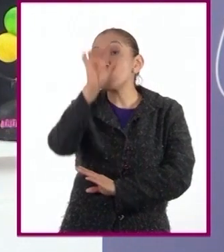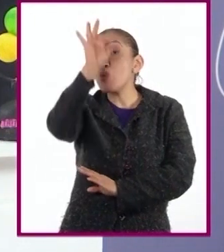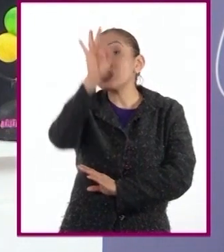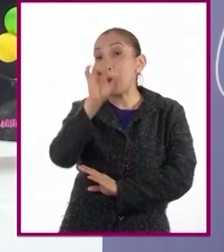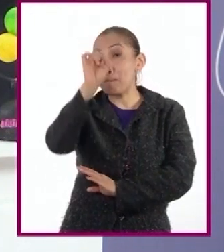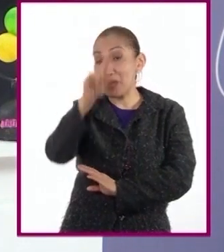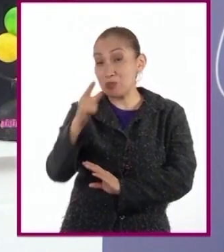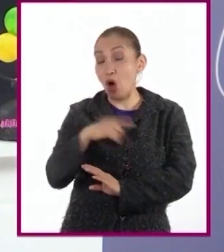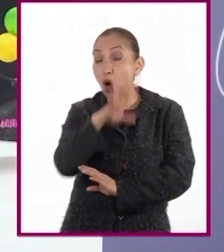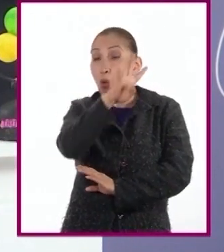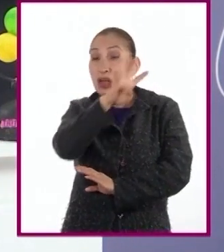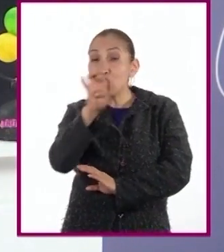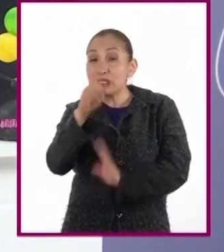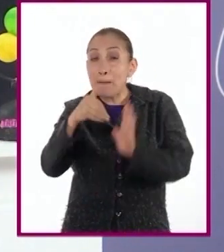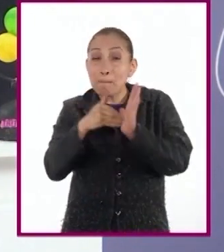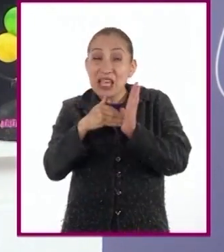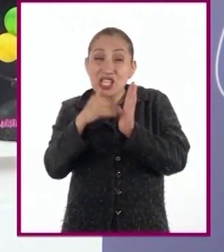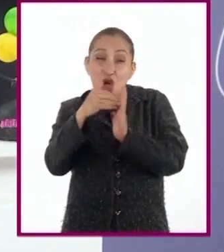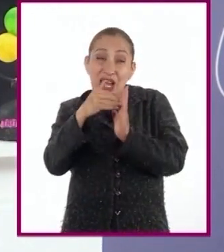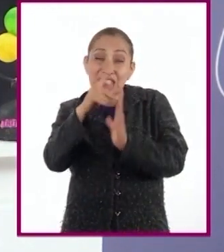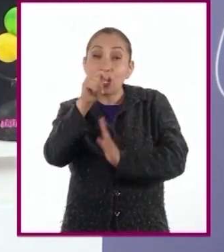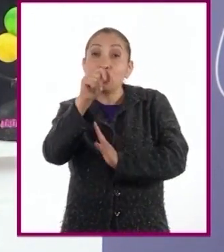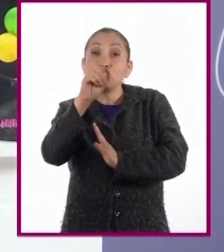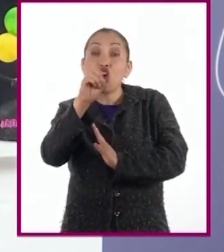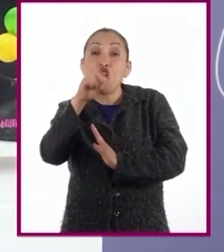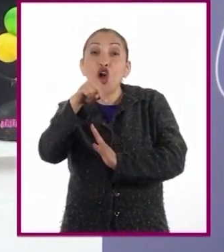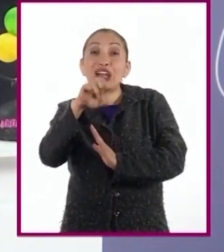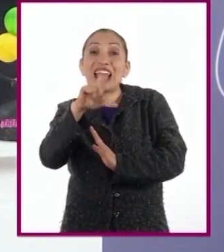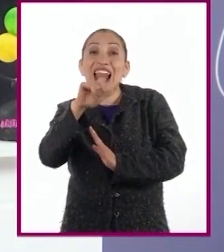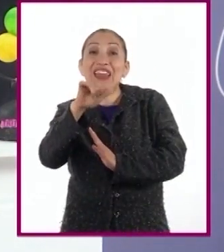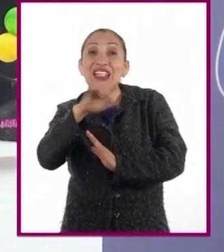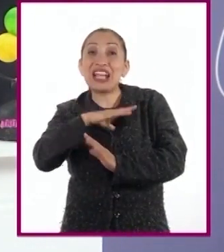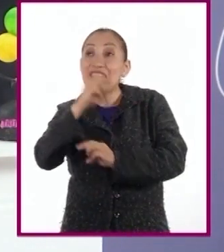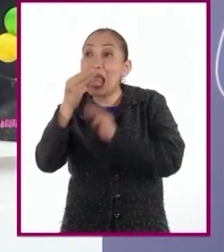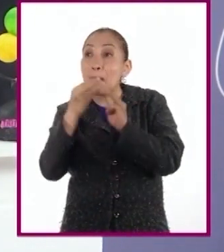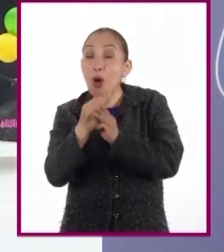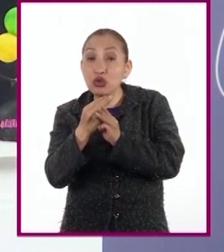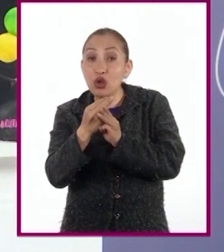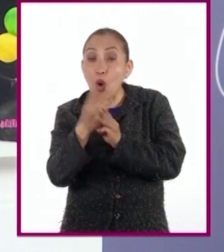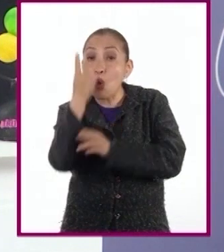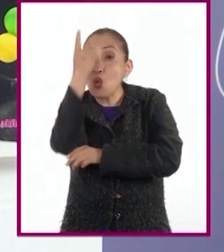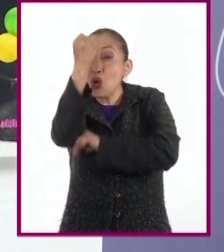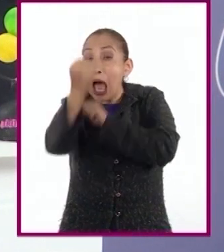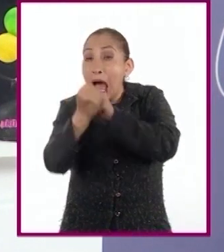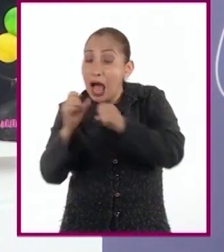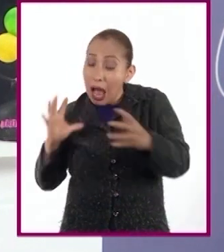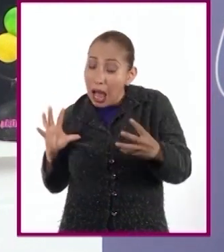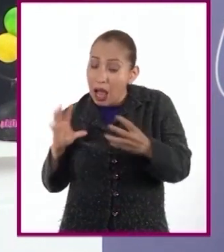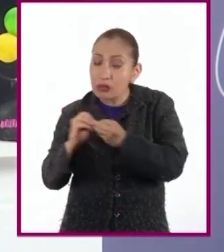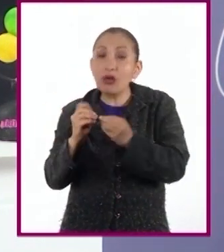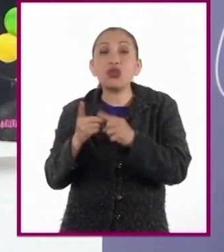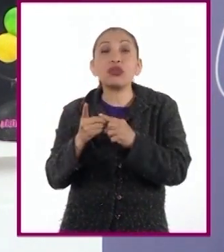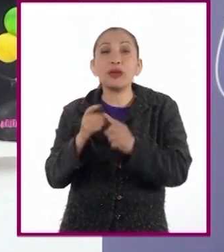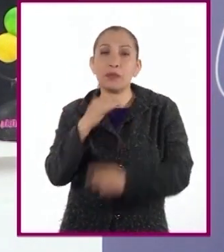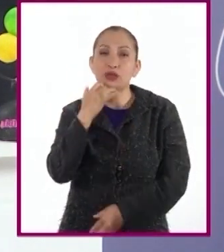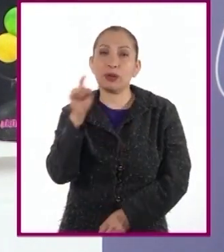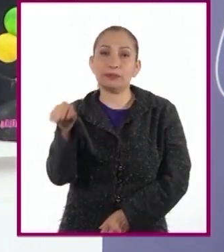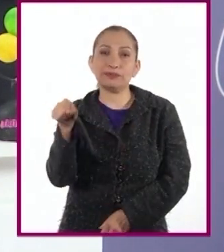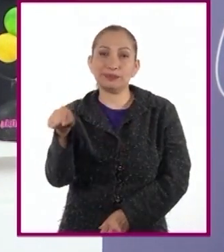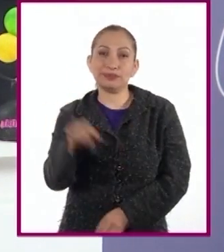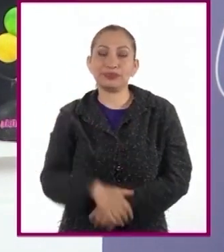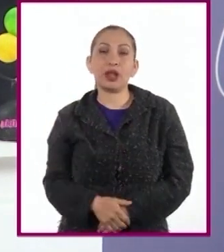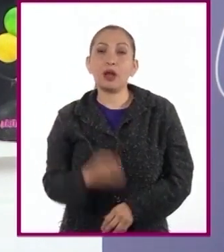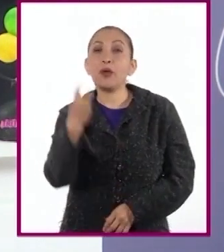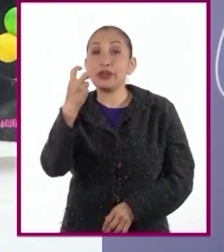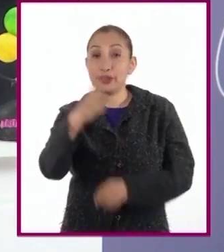de los 400 millones de toneladas que se producen en el mundo durante un año termina como basura.